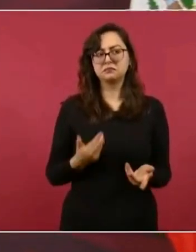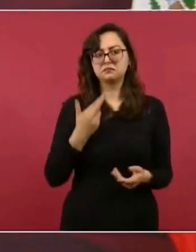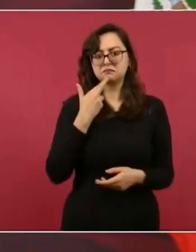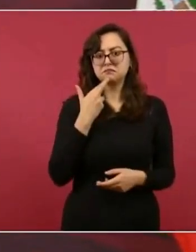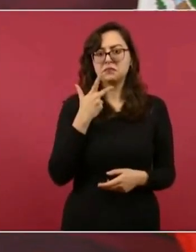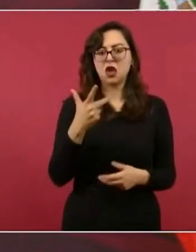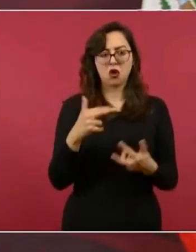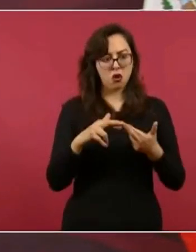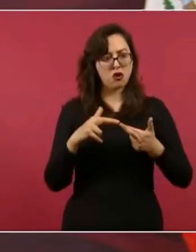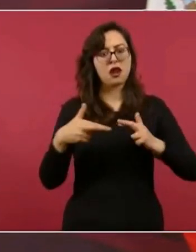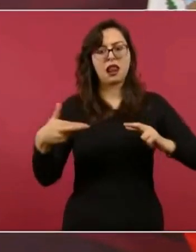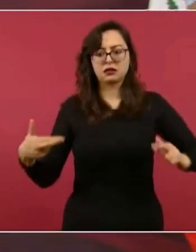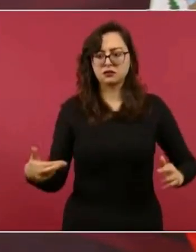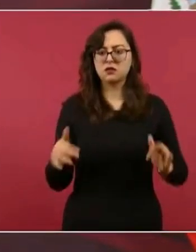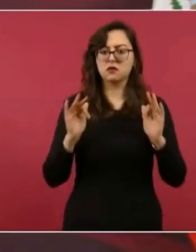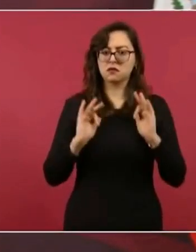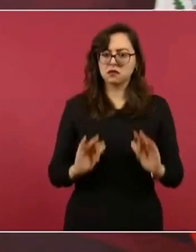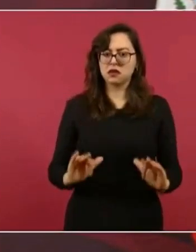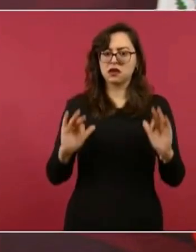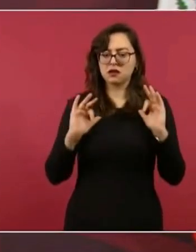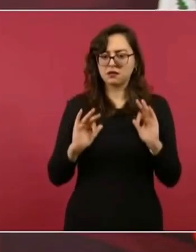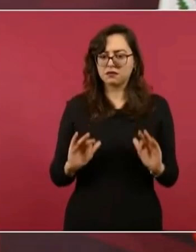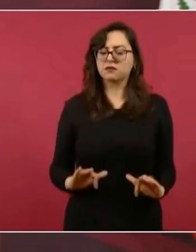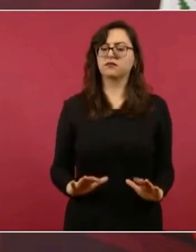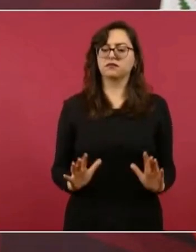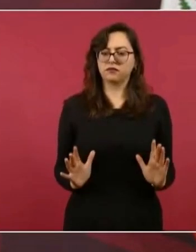en mejores términos.